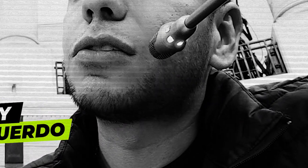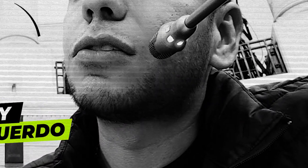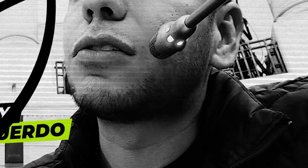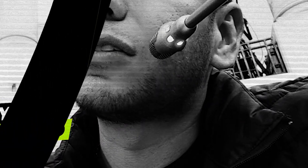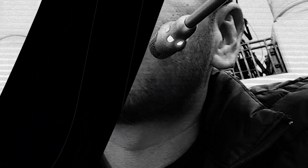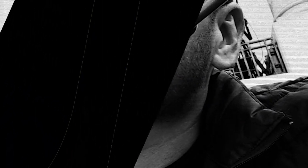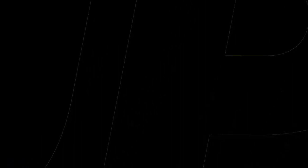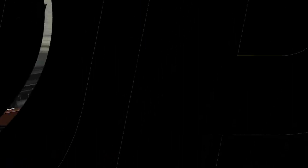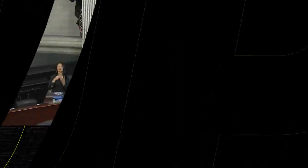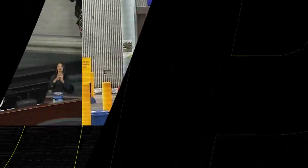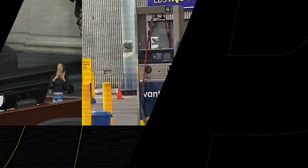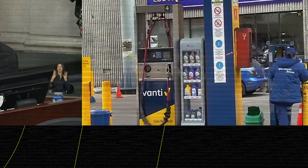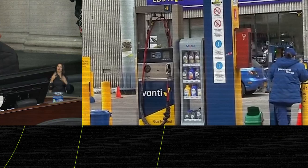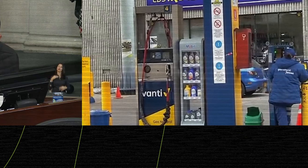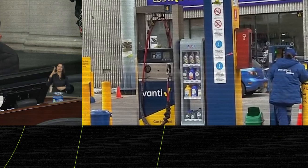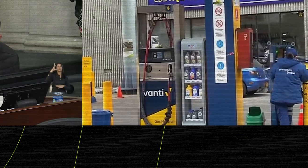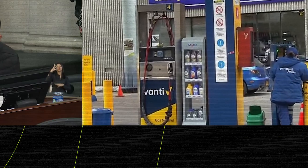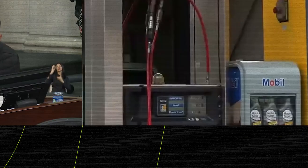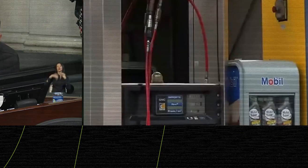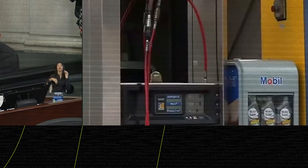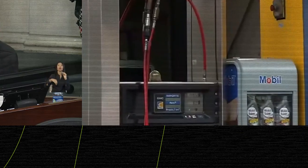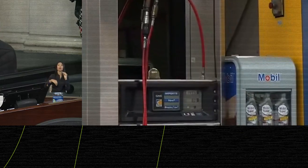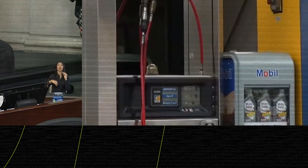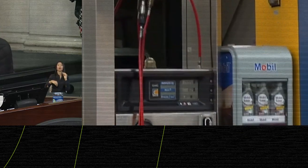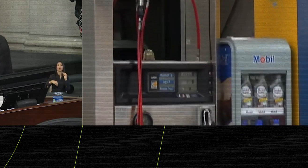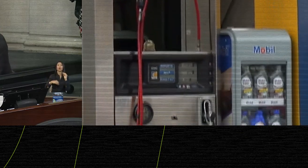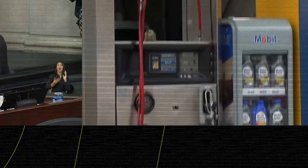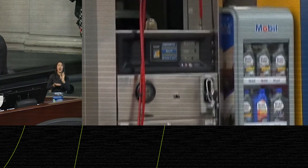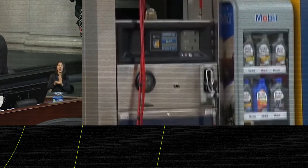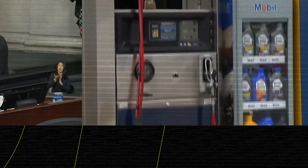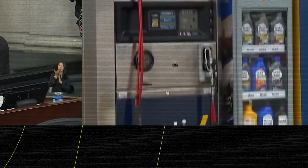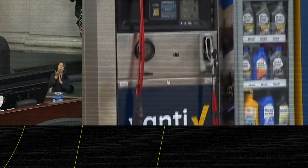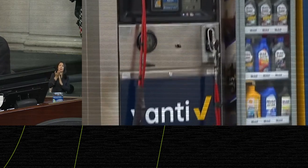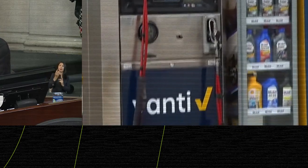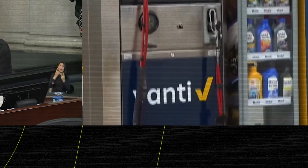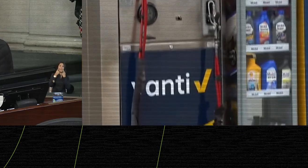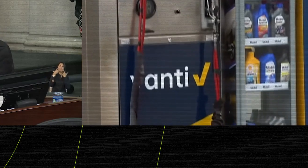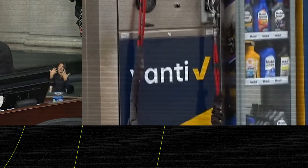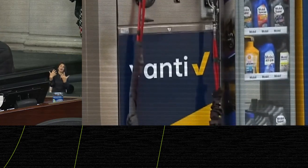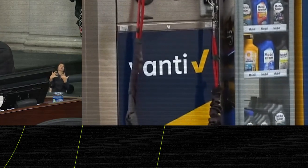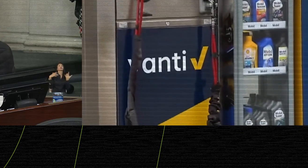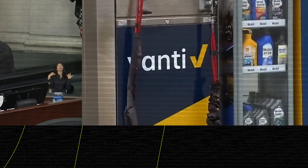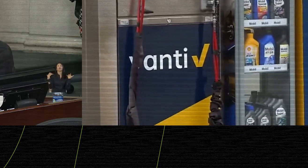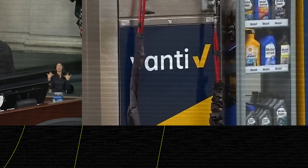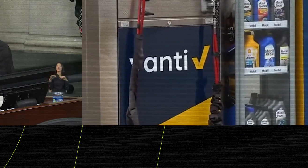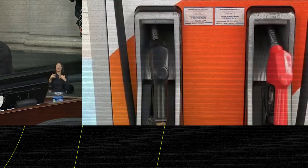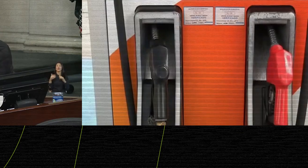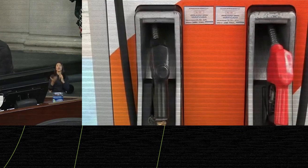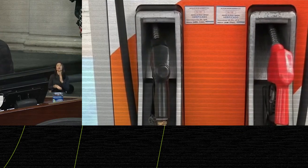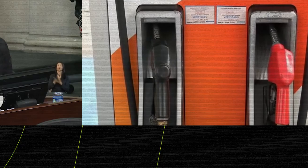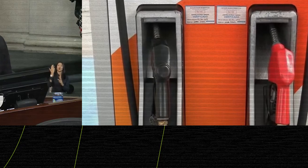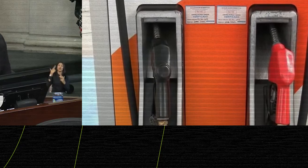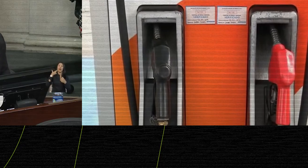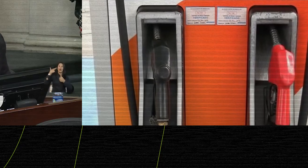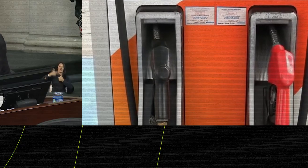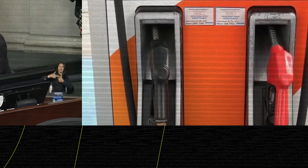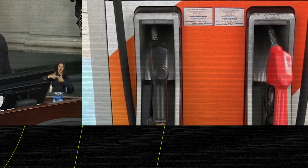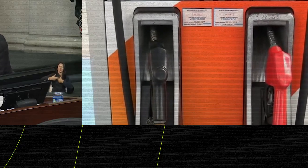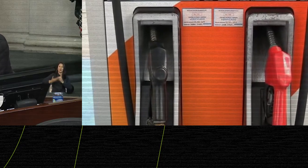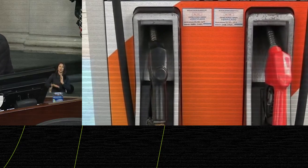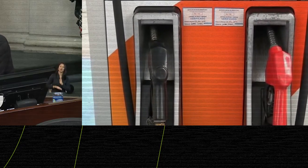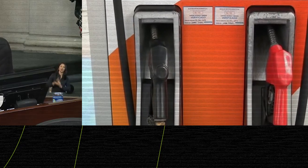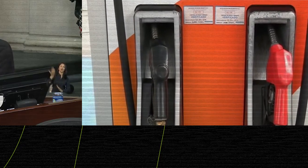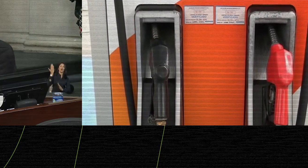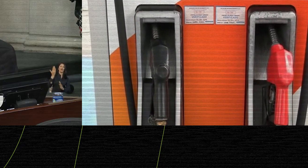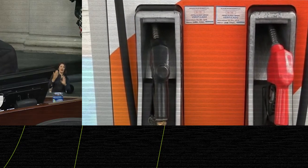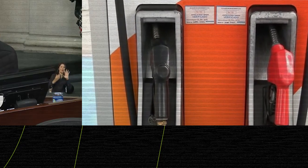No estoy de acuerdo. No estoy de acuerdo con ese aumento brutal que se le va a hacer al precio del galón de la gasolina,